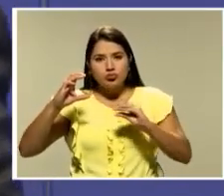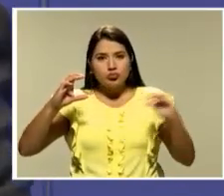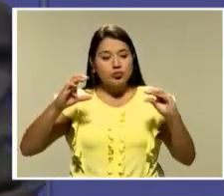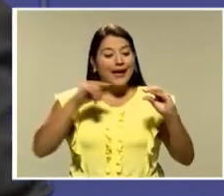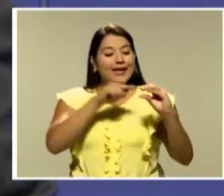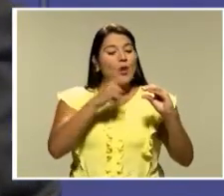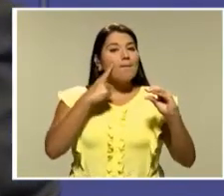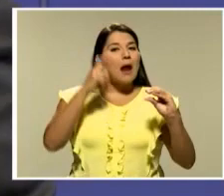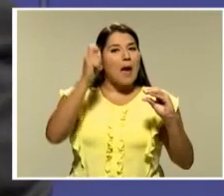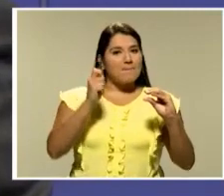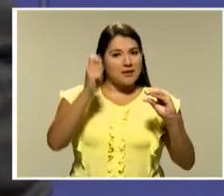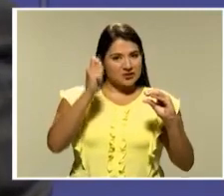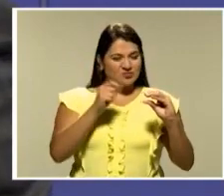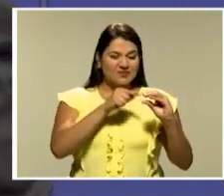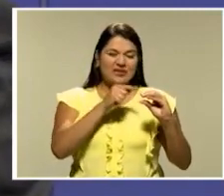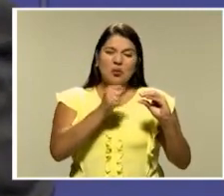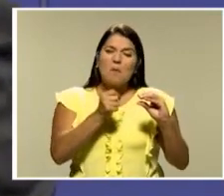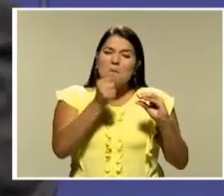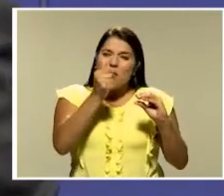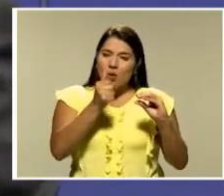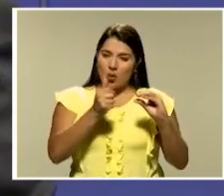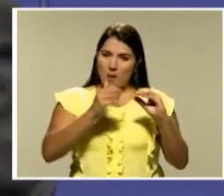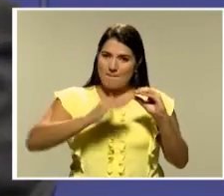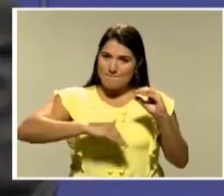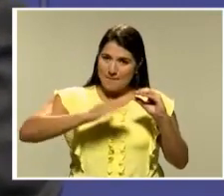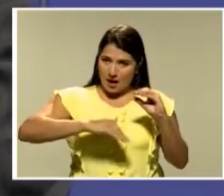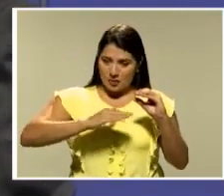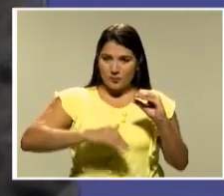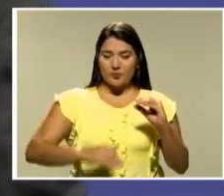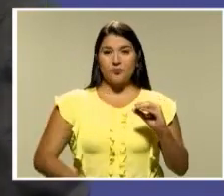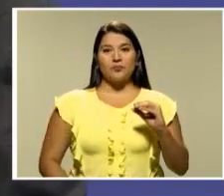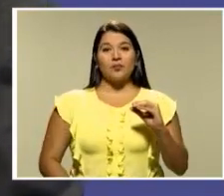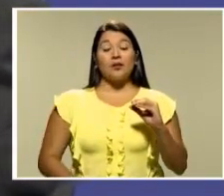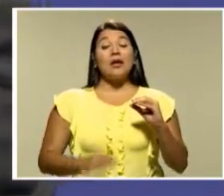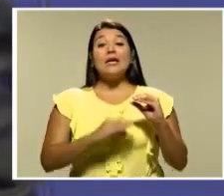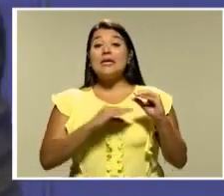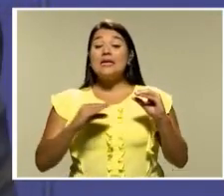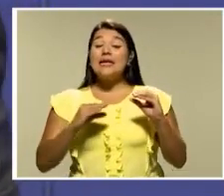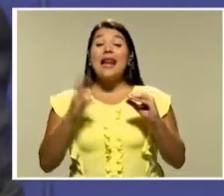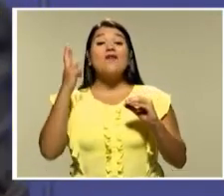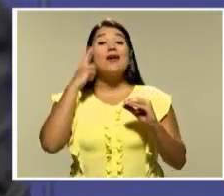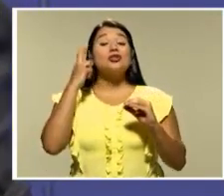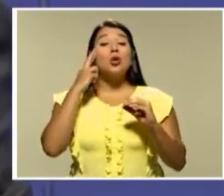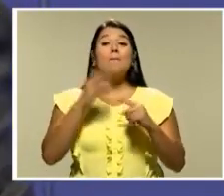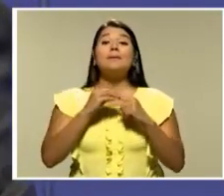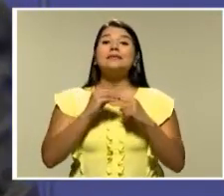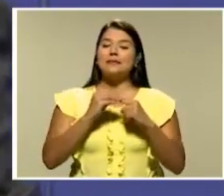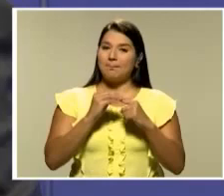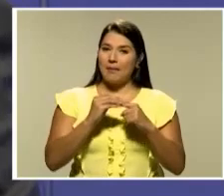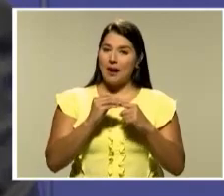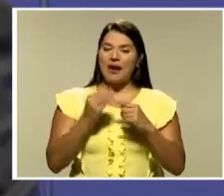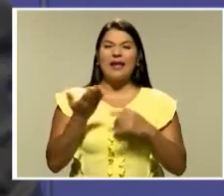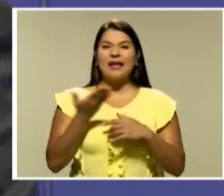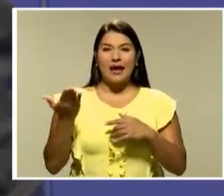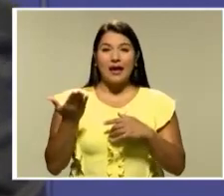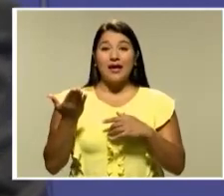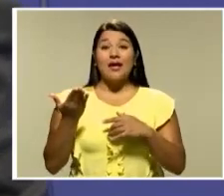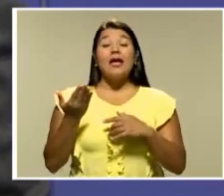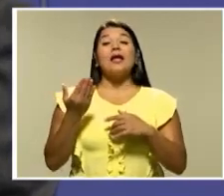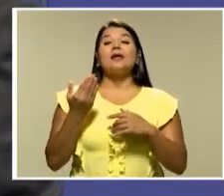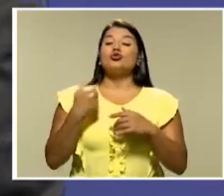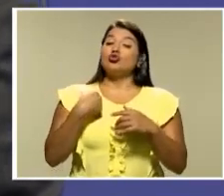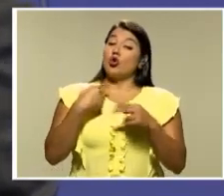perspectiva nuestra, un porcentaje muy bajo históricamente. Y la razón fundamental es lo que yo llamo el